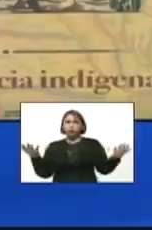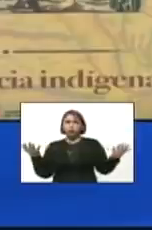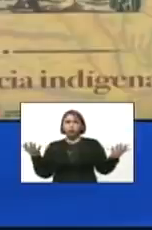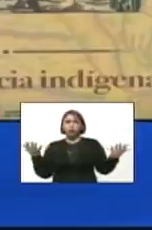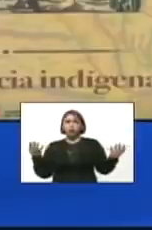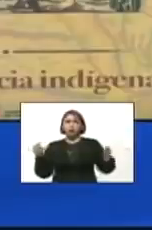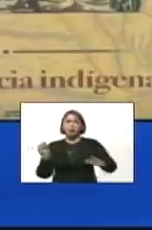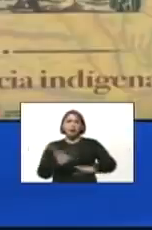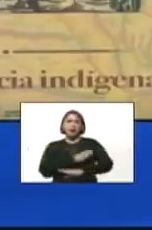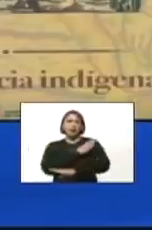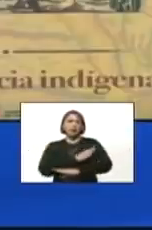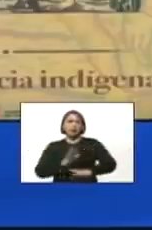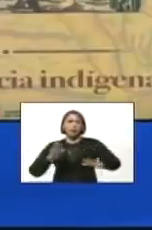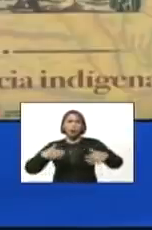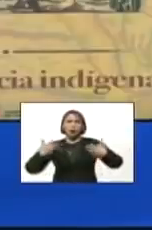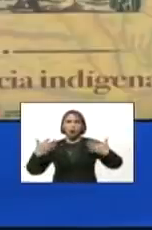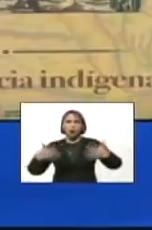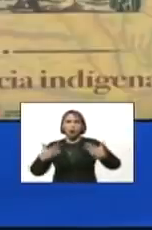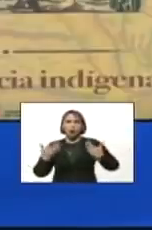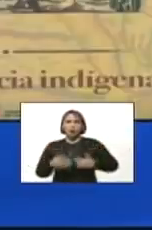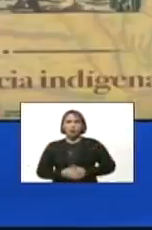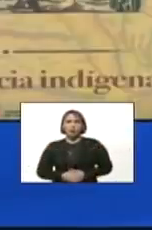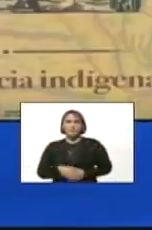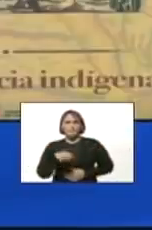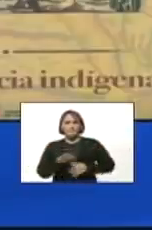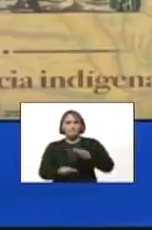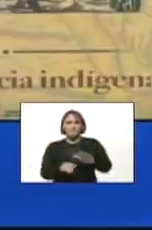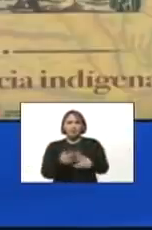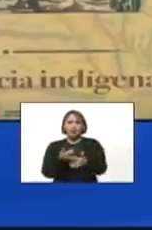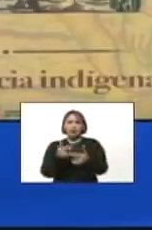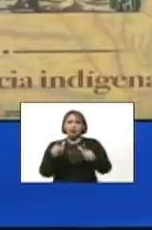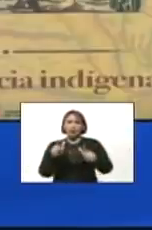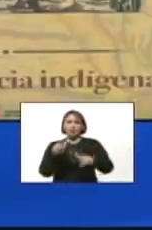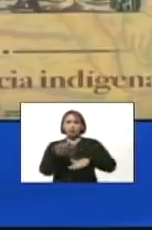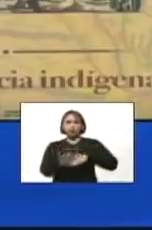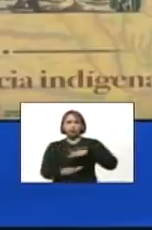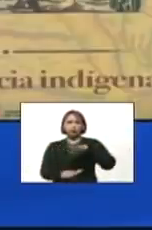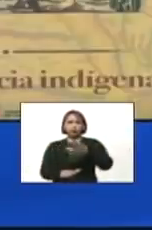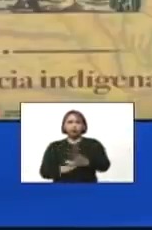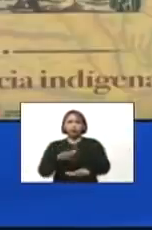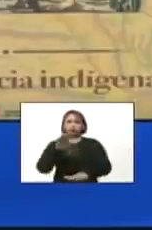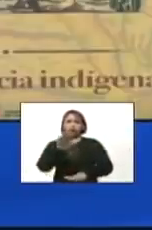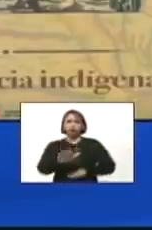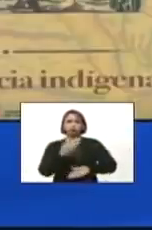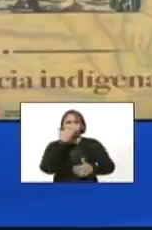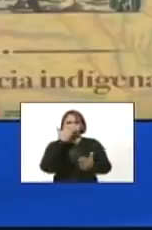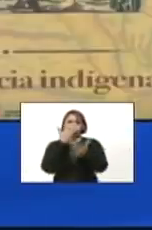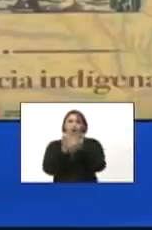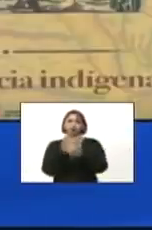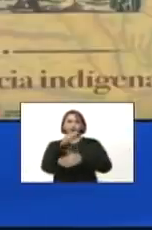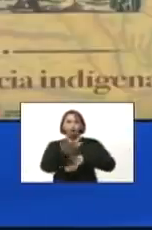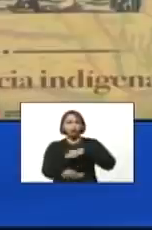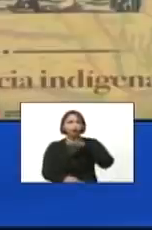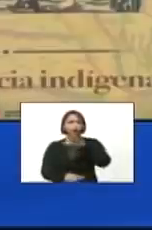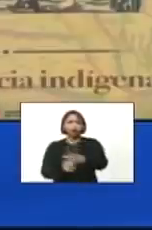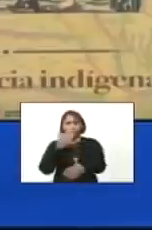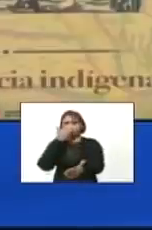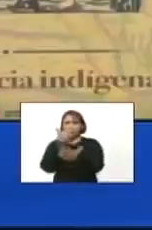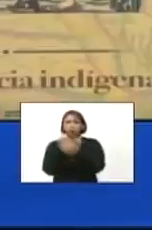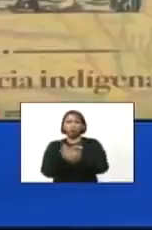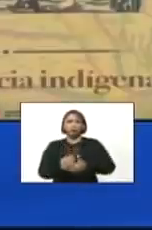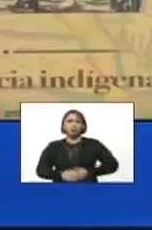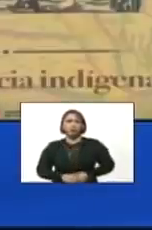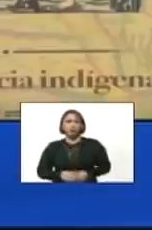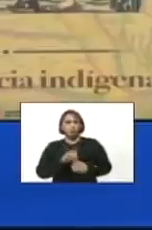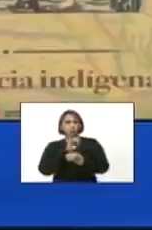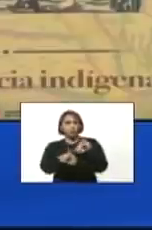su canto de alegría, bajo el pie libre que marcha hacia adelante, que marcha hacia adelante. Fin